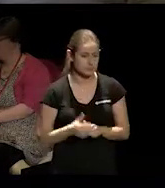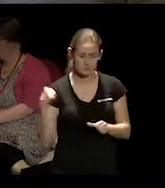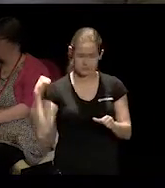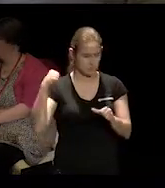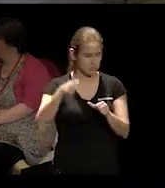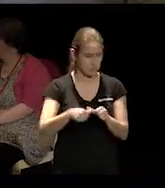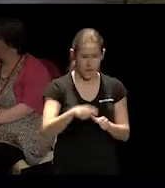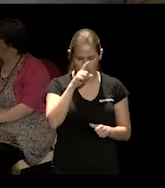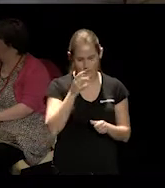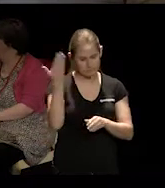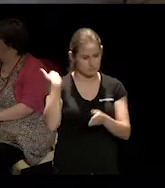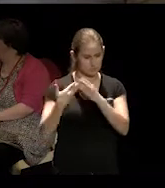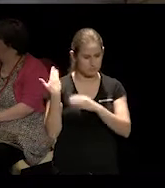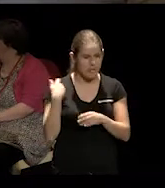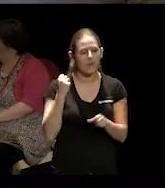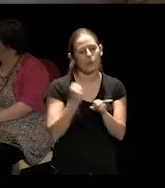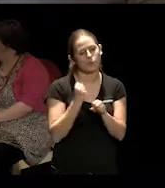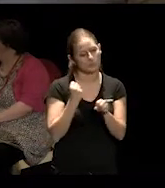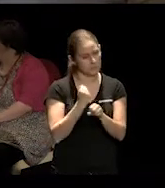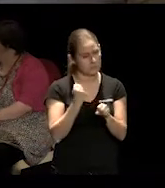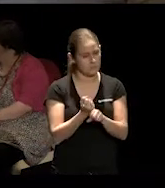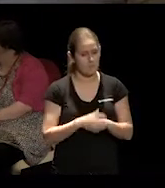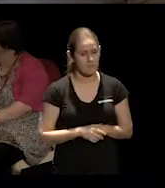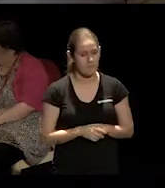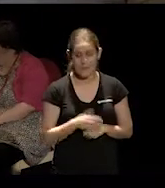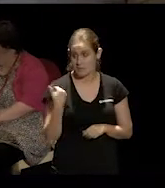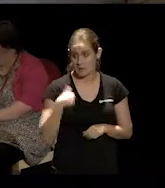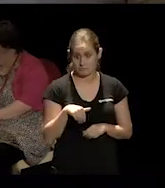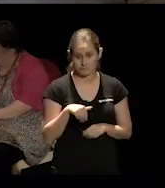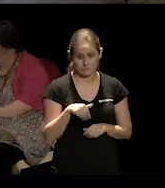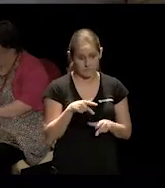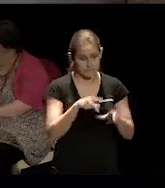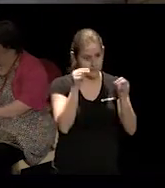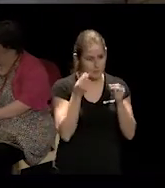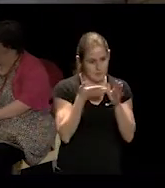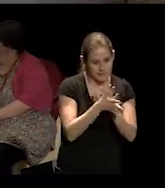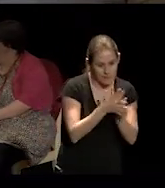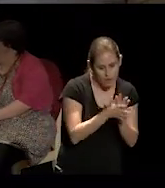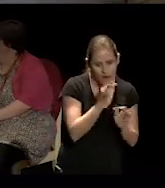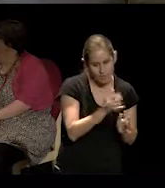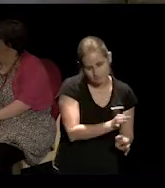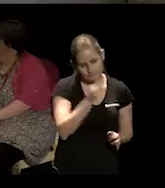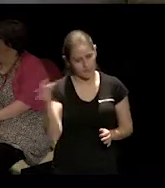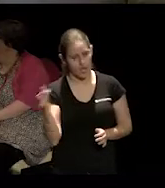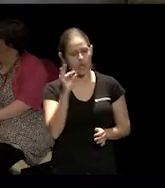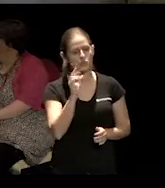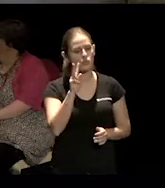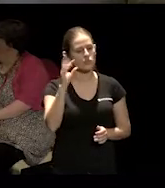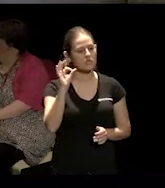años trabajando. Así que, sin más, os dejo con Susana para que os